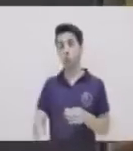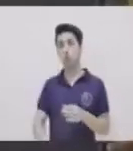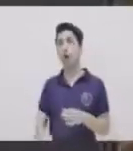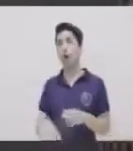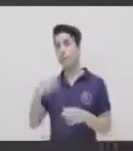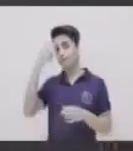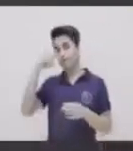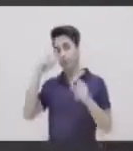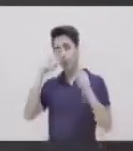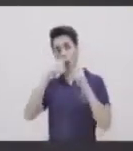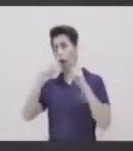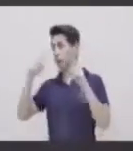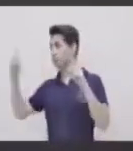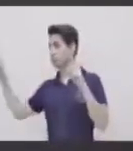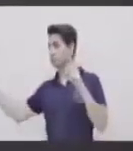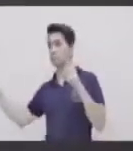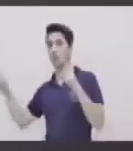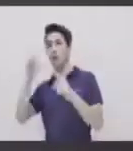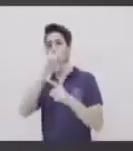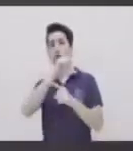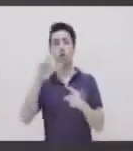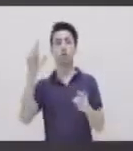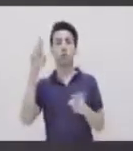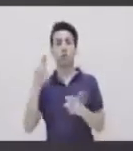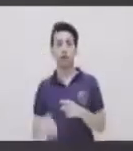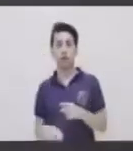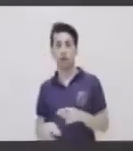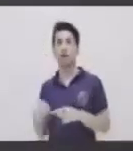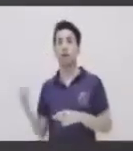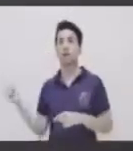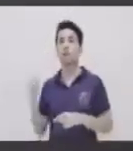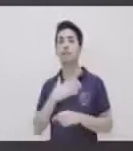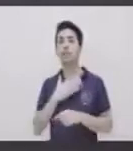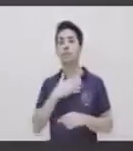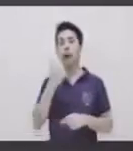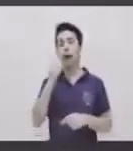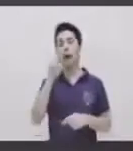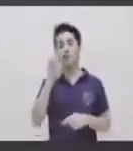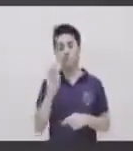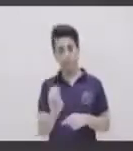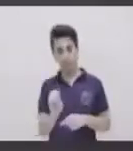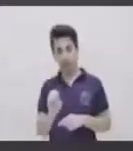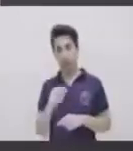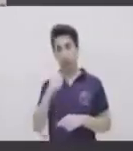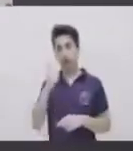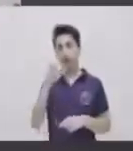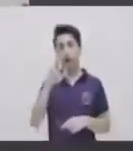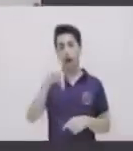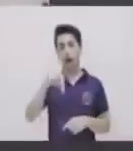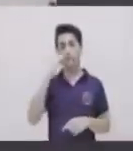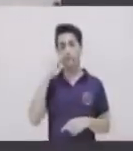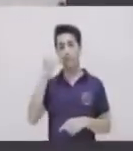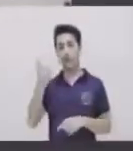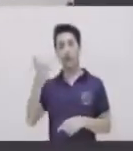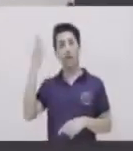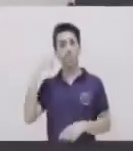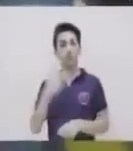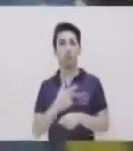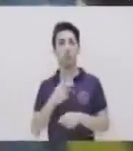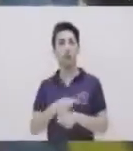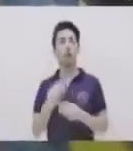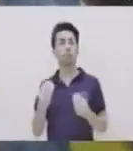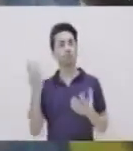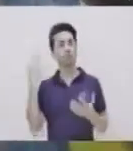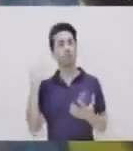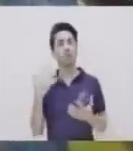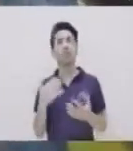de México hasta Costa Rica. Es el águila arpía. En Guatemala existió durante mucho tiempo